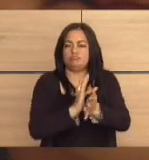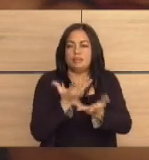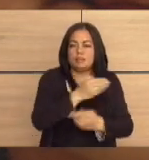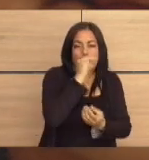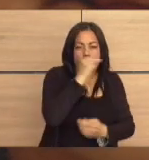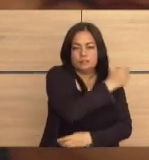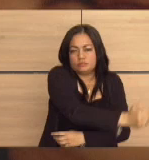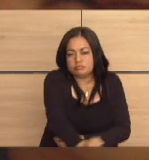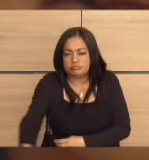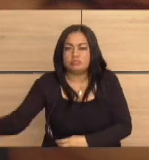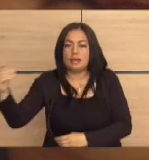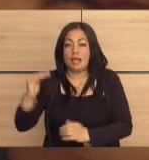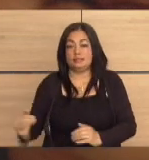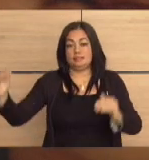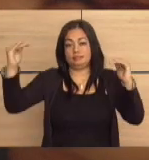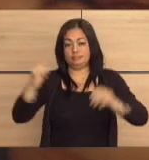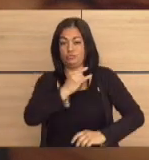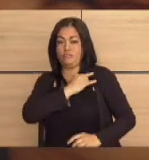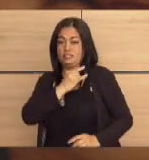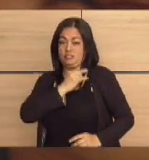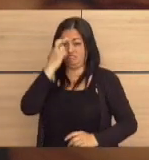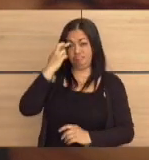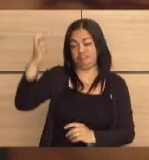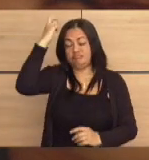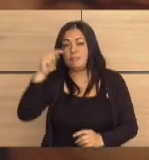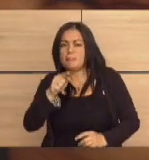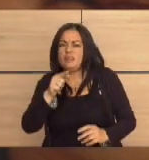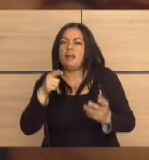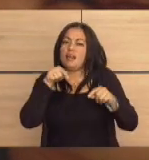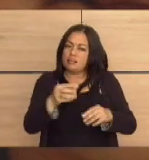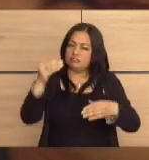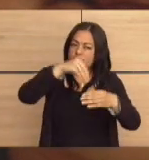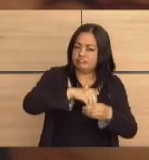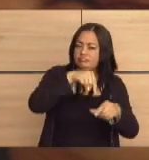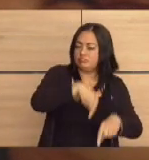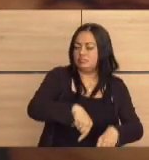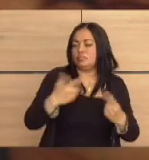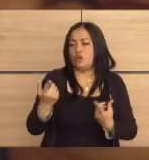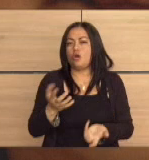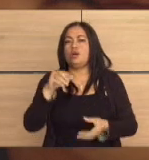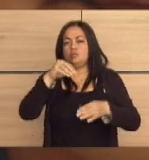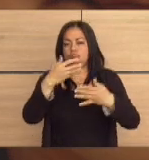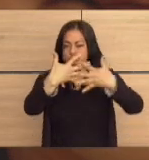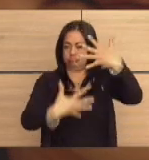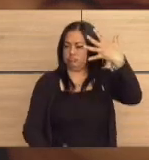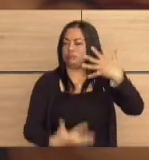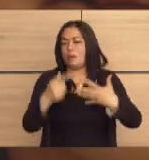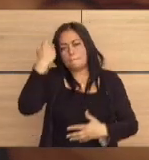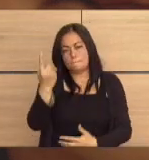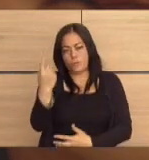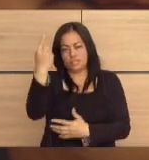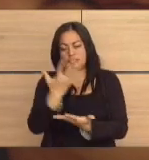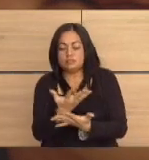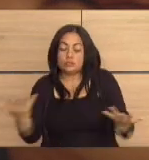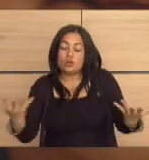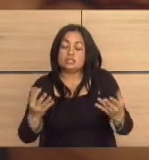infancia hasta la educación superior, introducir una de las políticas que para ustedes siempre acompañaba